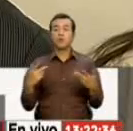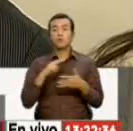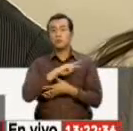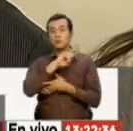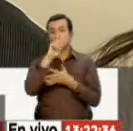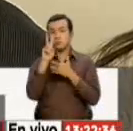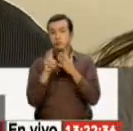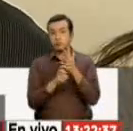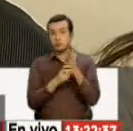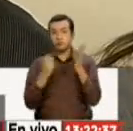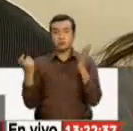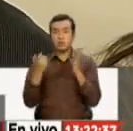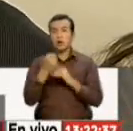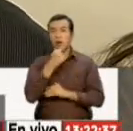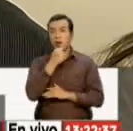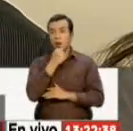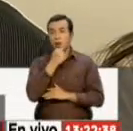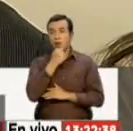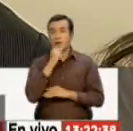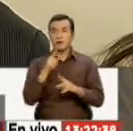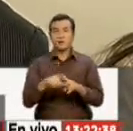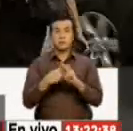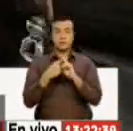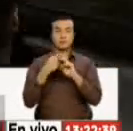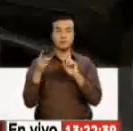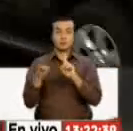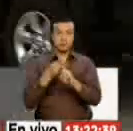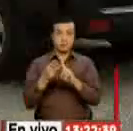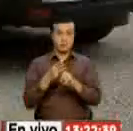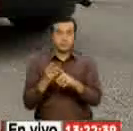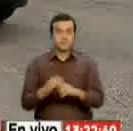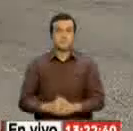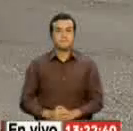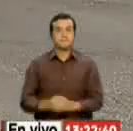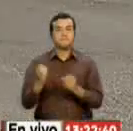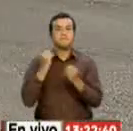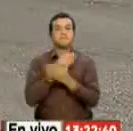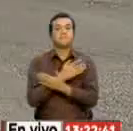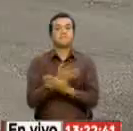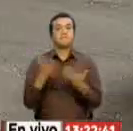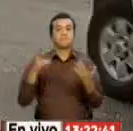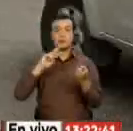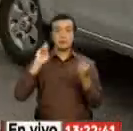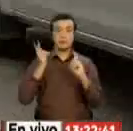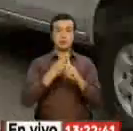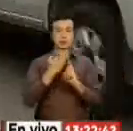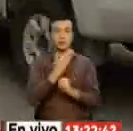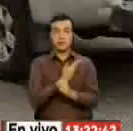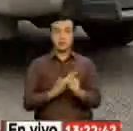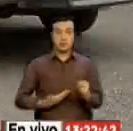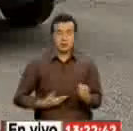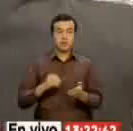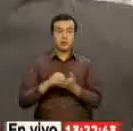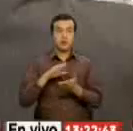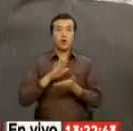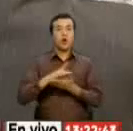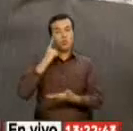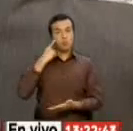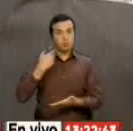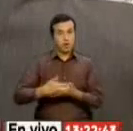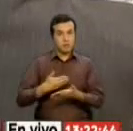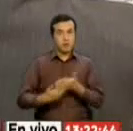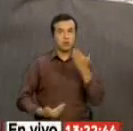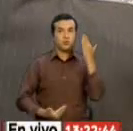material en audio que comenzó a circular en redes sociales. Informe que la defensa del segundo mandatario lo quiere incluir como prueba nueva